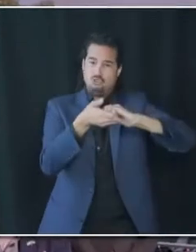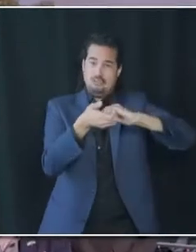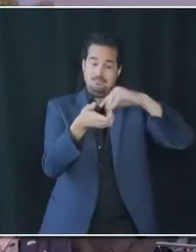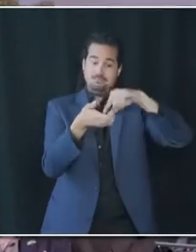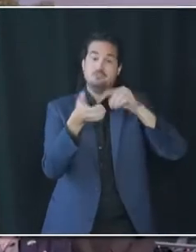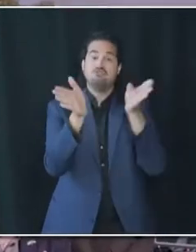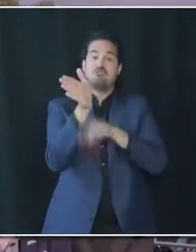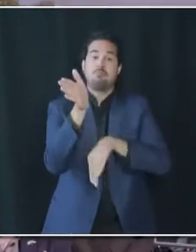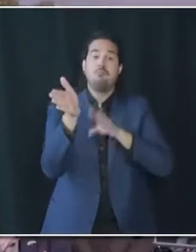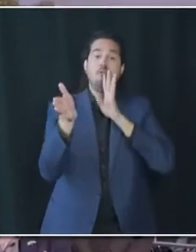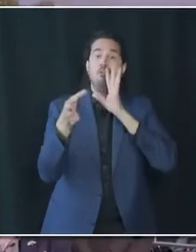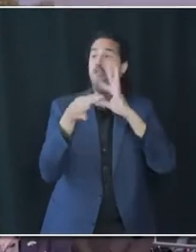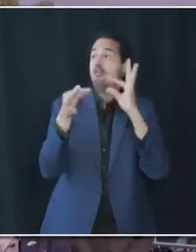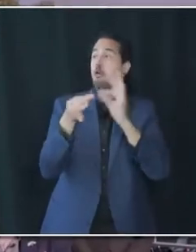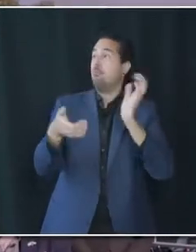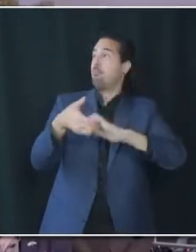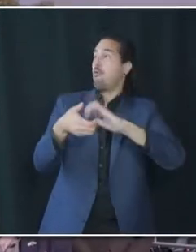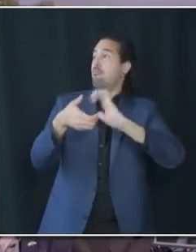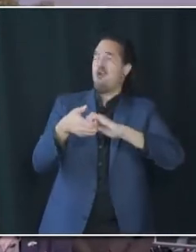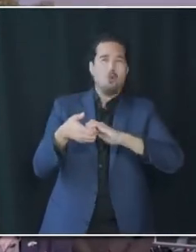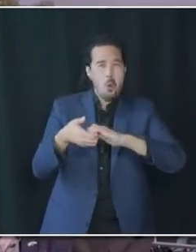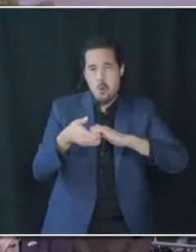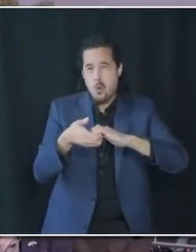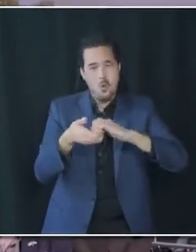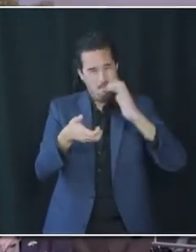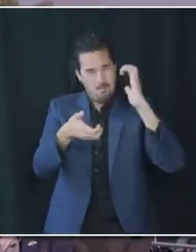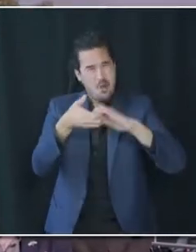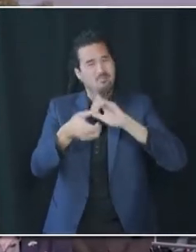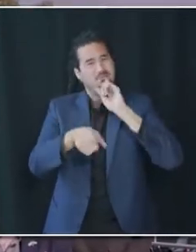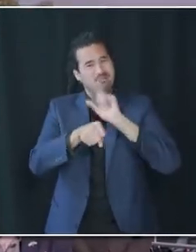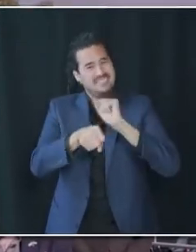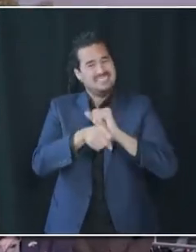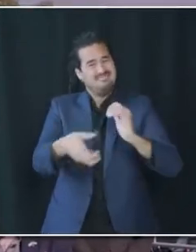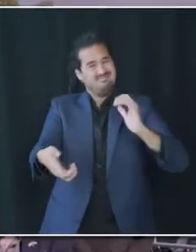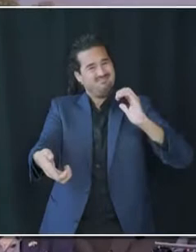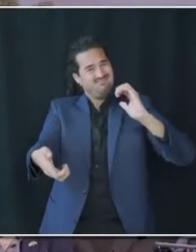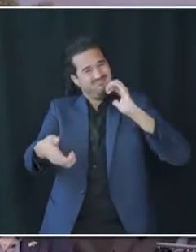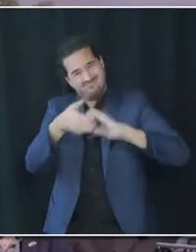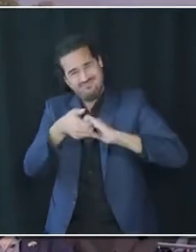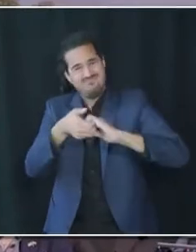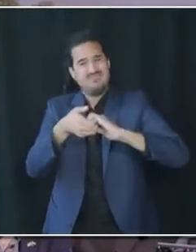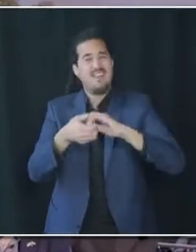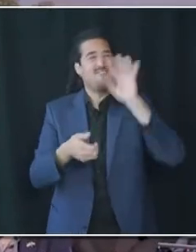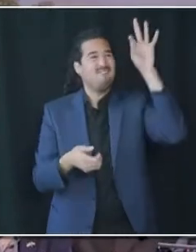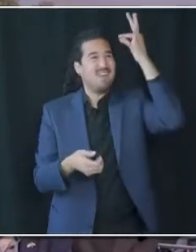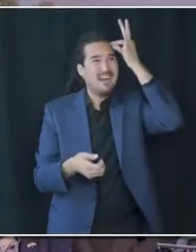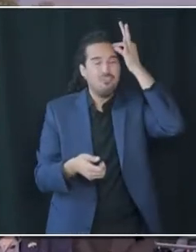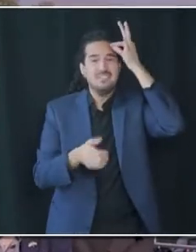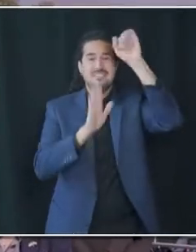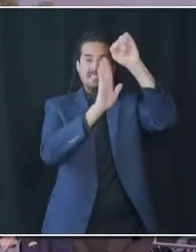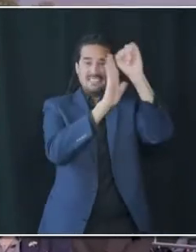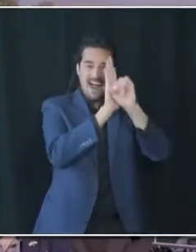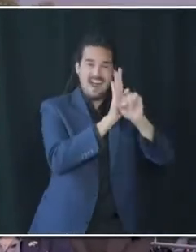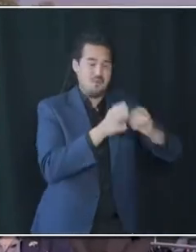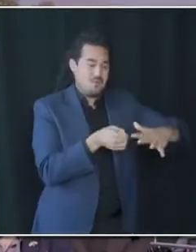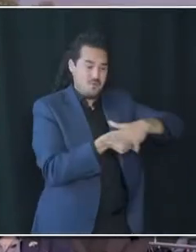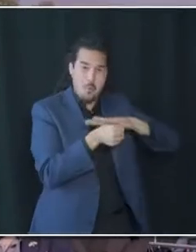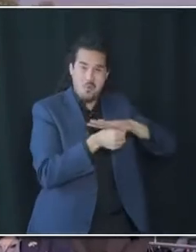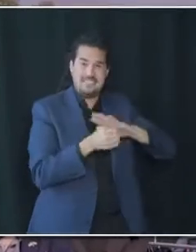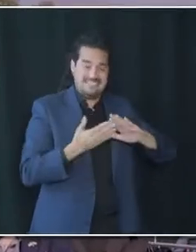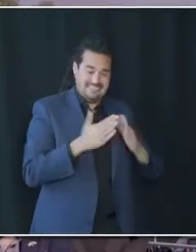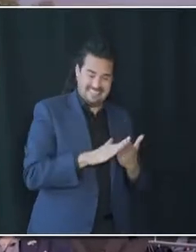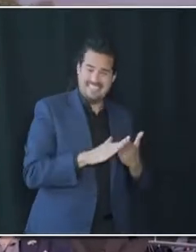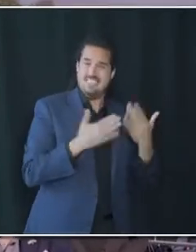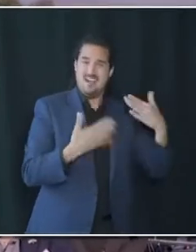locales y esto es lo que se requerirá para vencer esta pandemia para lidiar con este virus el condado de